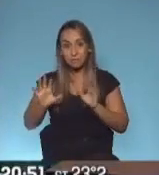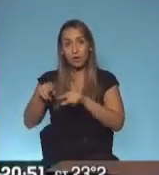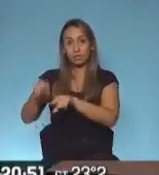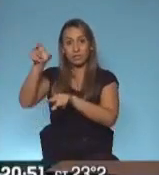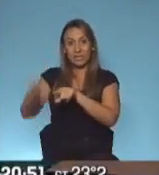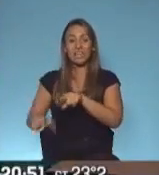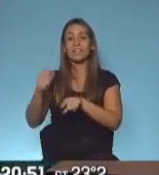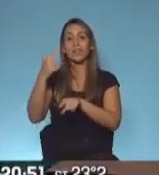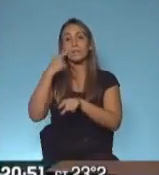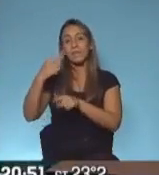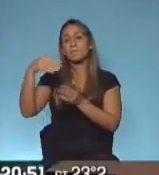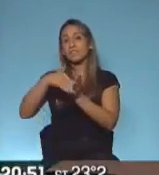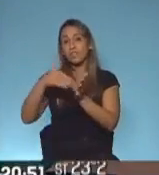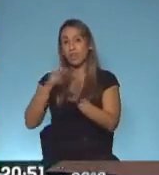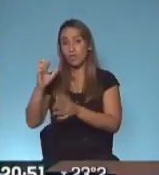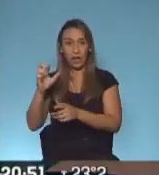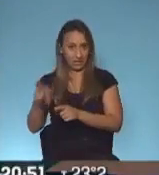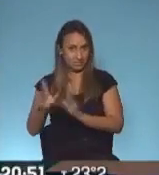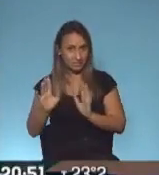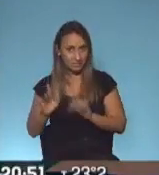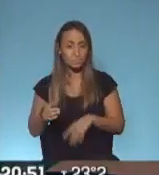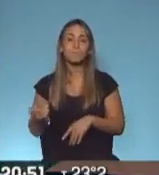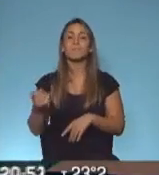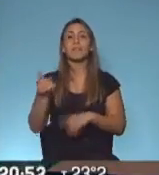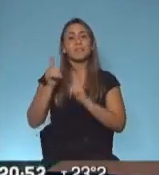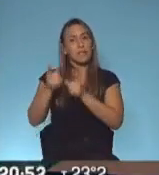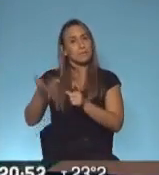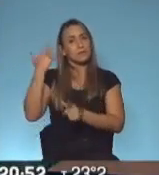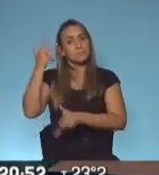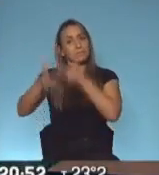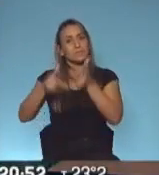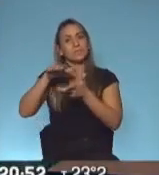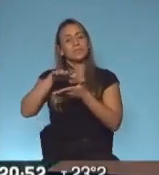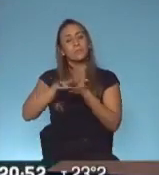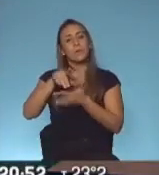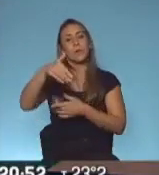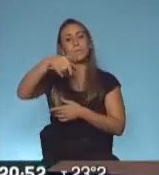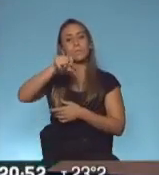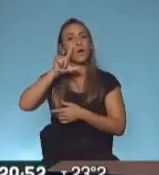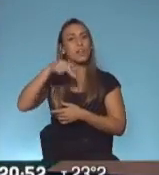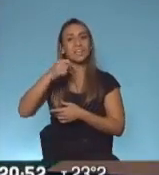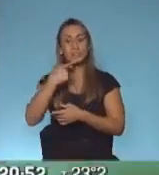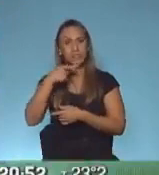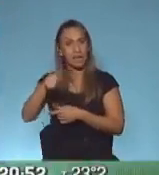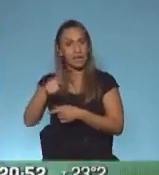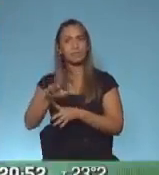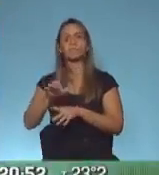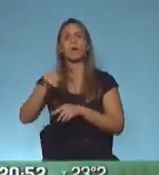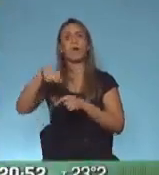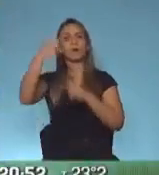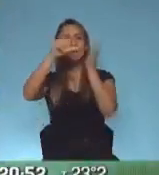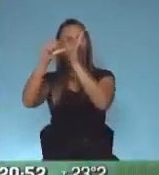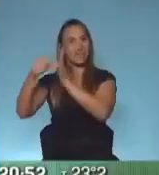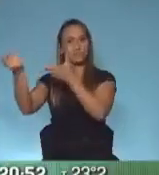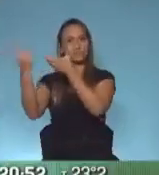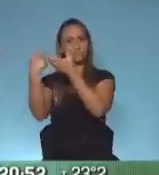3.000 millones de dólares. Bien, hablábamos de Molinos y también fue acumulando varias firmas, tanto extranjeras como locales. La sueca